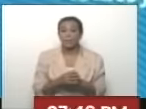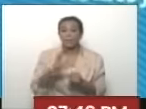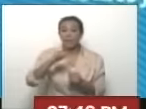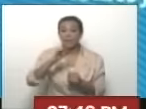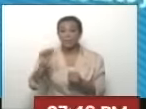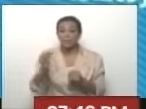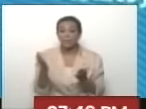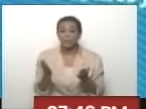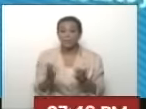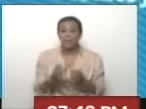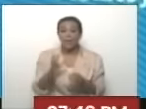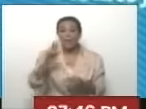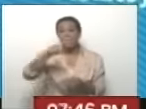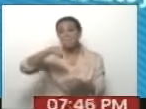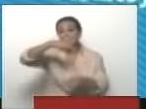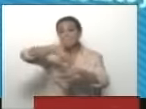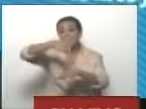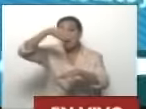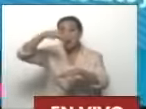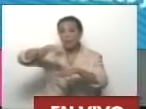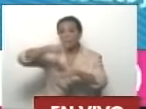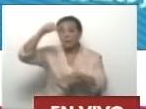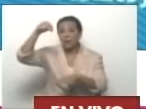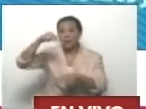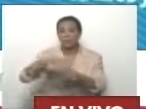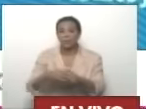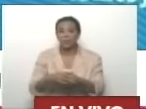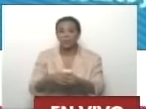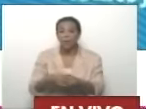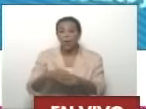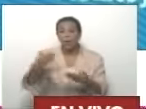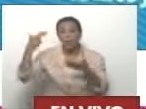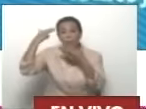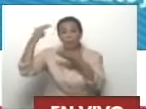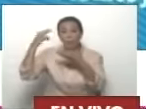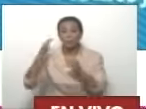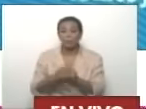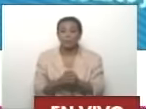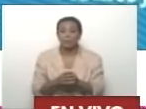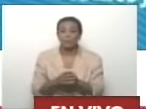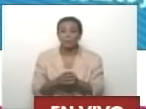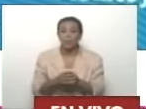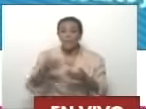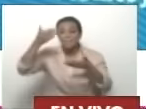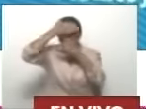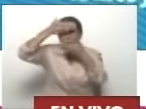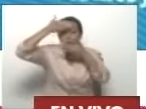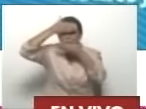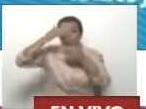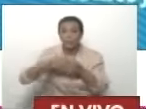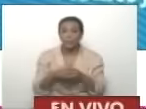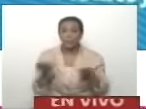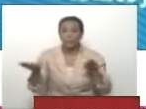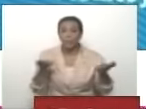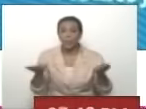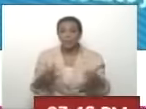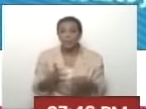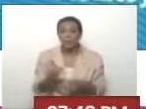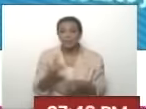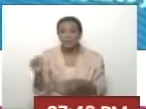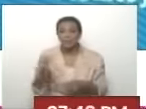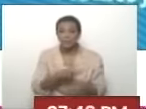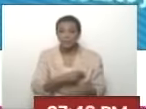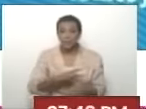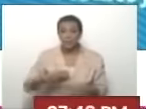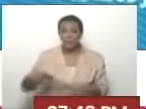Mali, Mauritania, Micronesia, Mónaco, Mongolia, Montenegro, Marruecos, Mozambique, Myanmar,